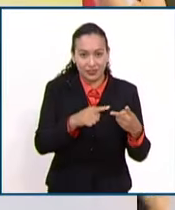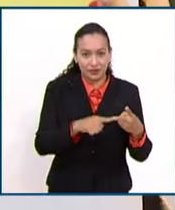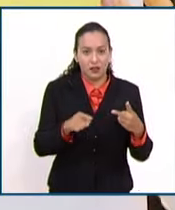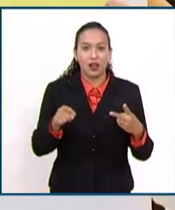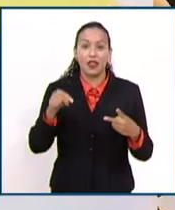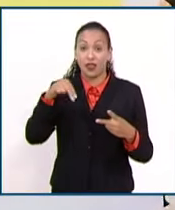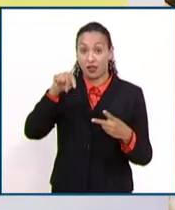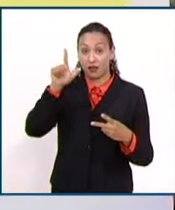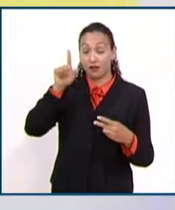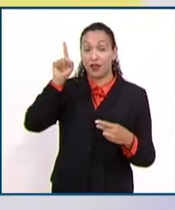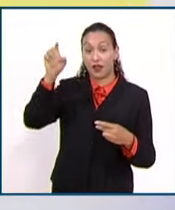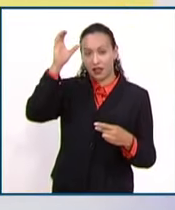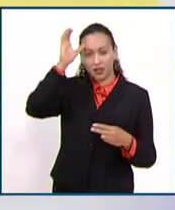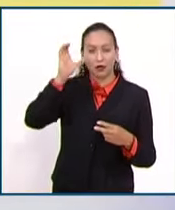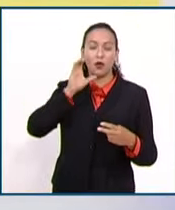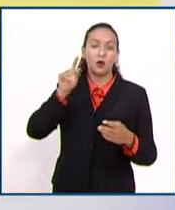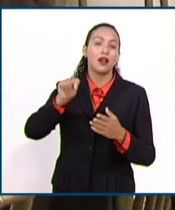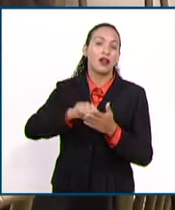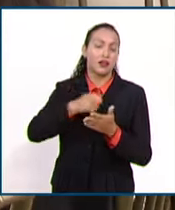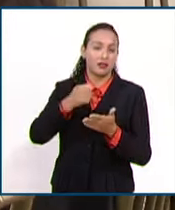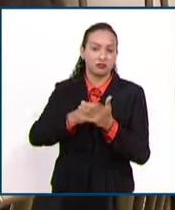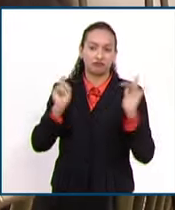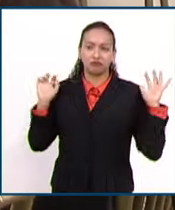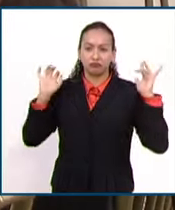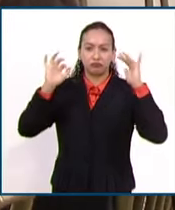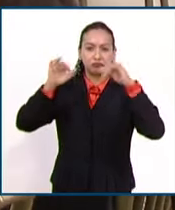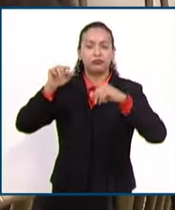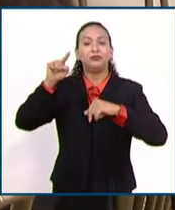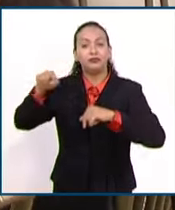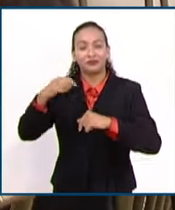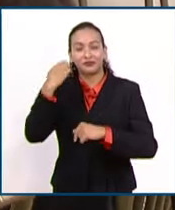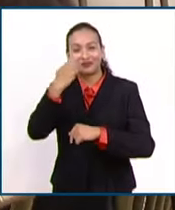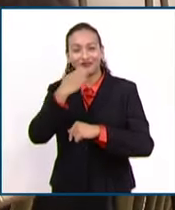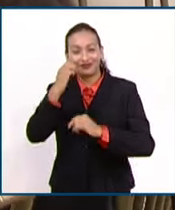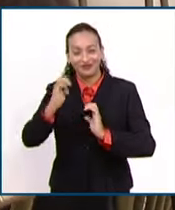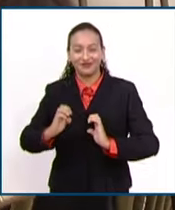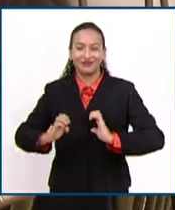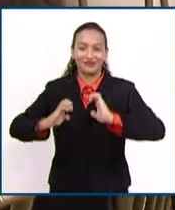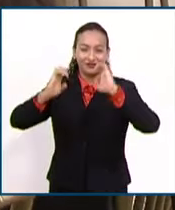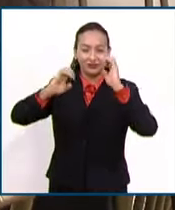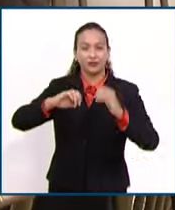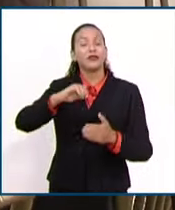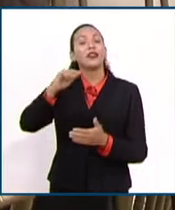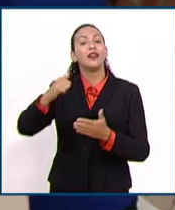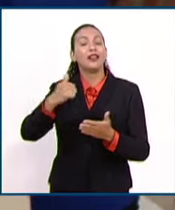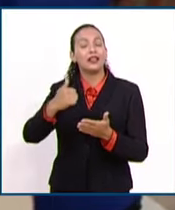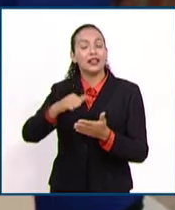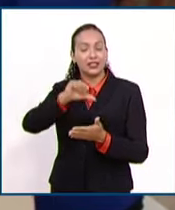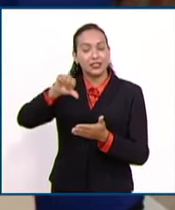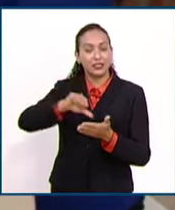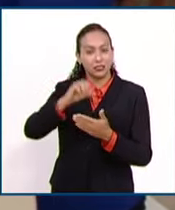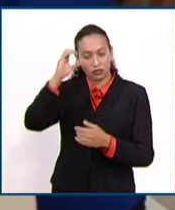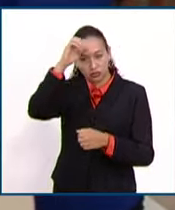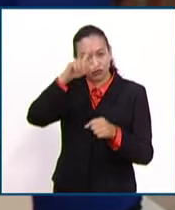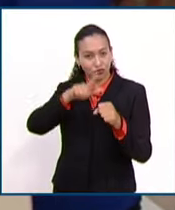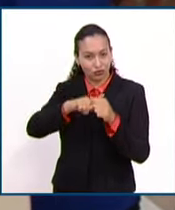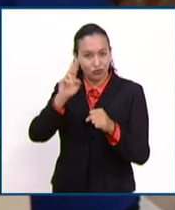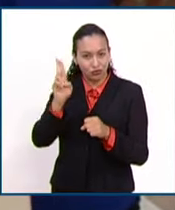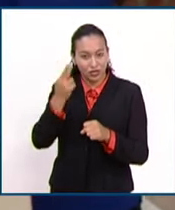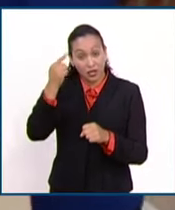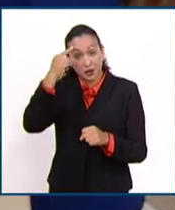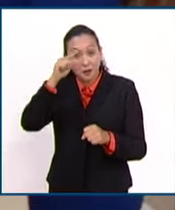de Nuevo León, Coahuila y Tamaulipas acudieron al Colegio Civil del Centro Cultural Universitario para identificar los